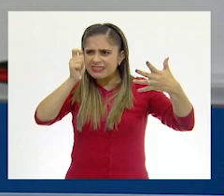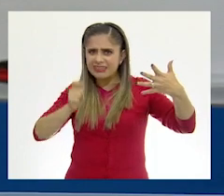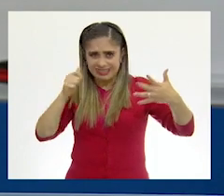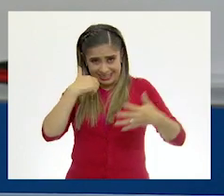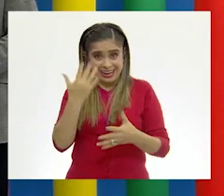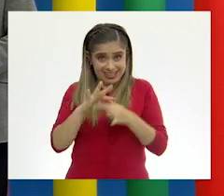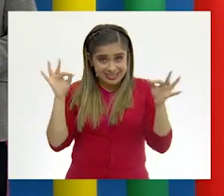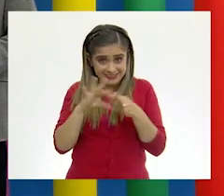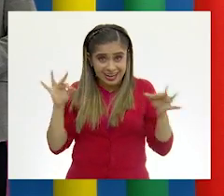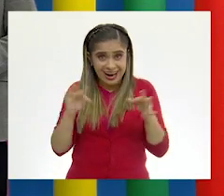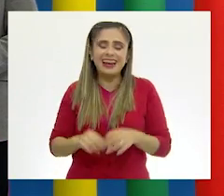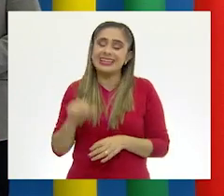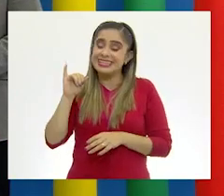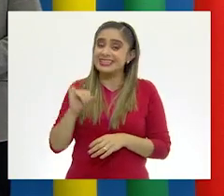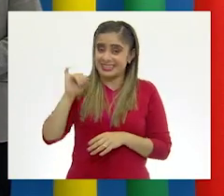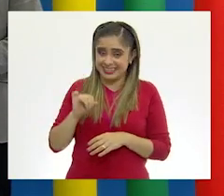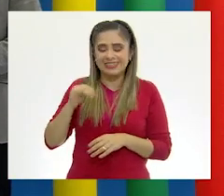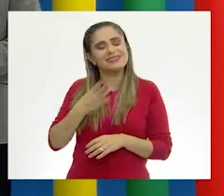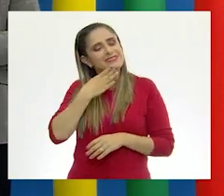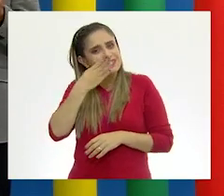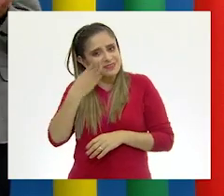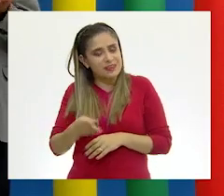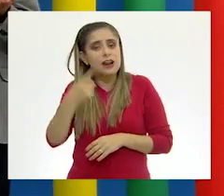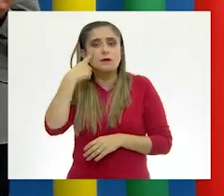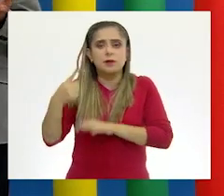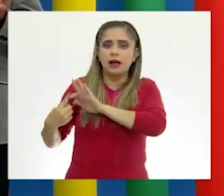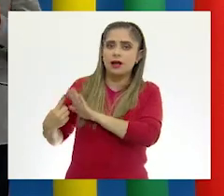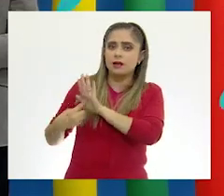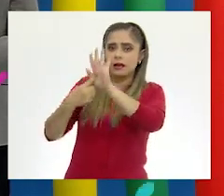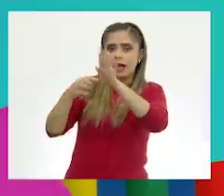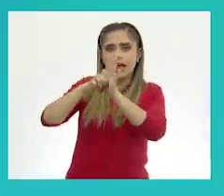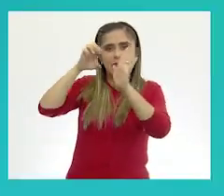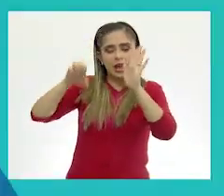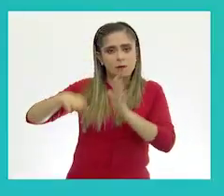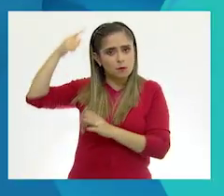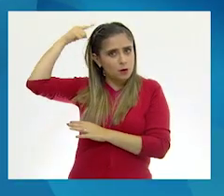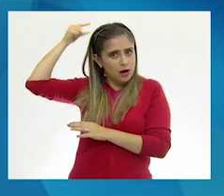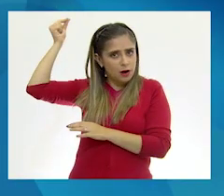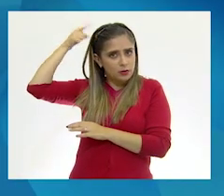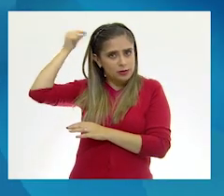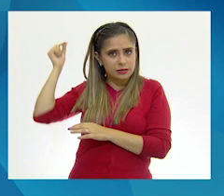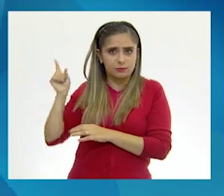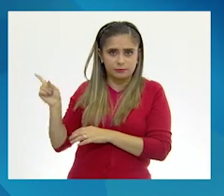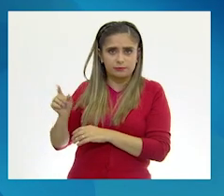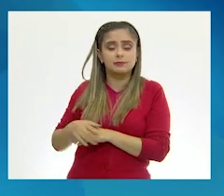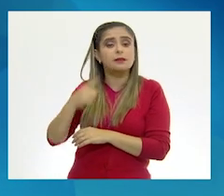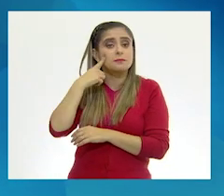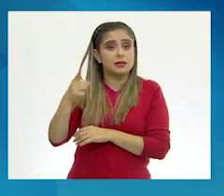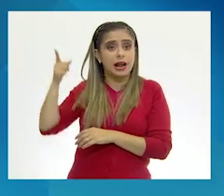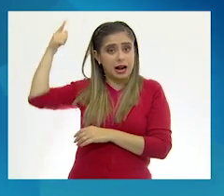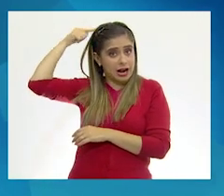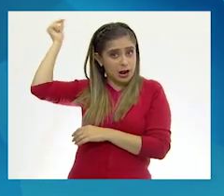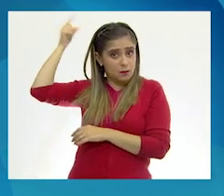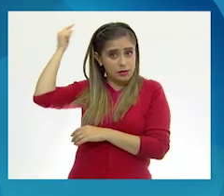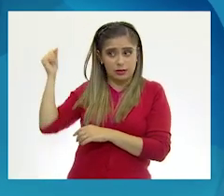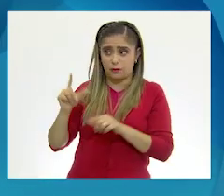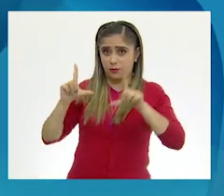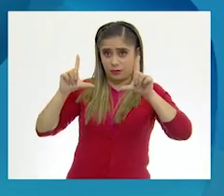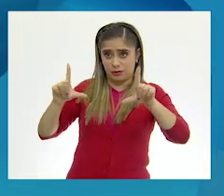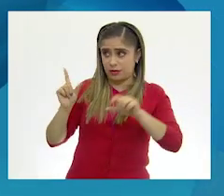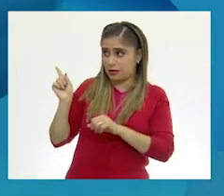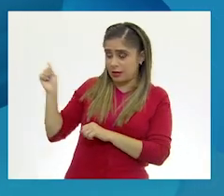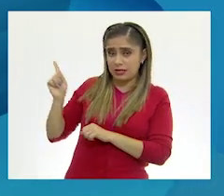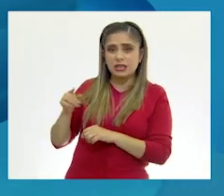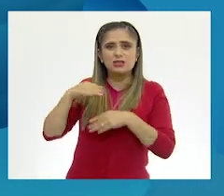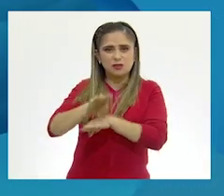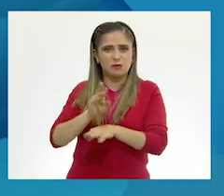sí. Perfecto, maestra. Vamos a ver el ejemplo que nos trajo Raulito. Aquí la monografía que nos trajo Raulito es sobre la